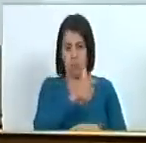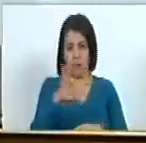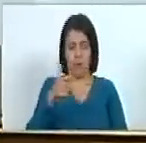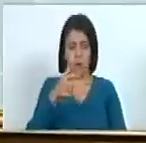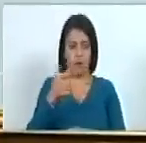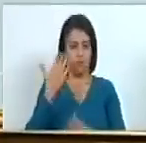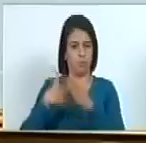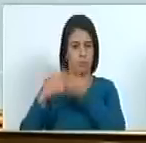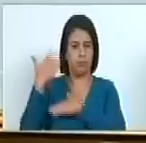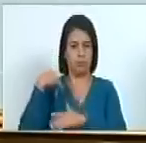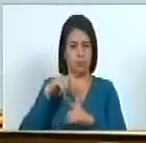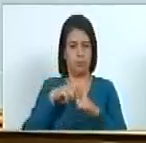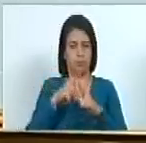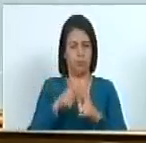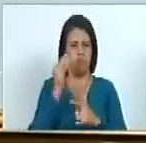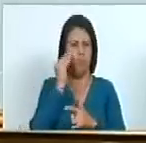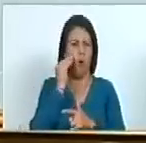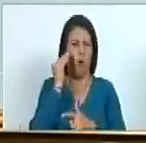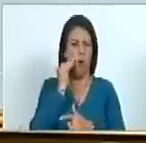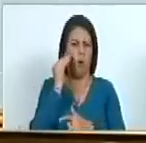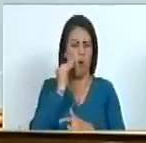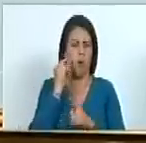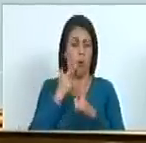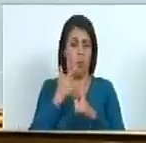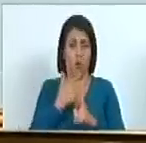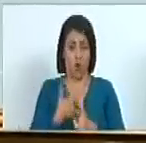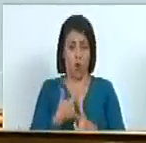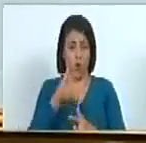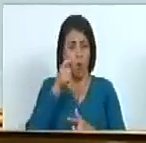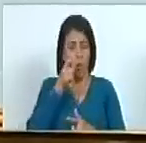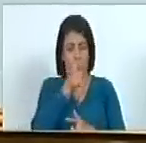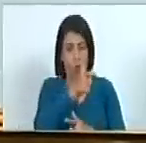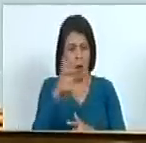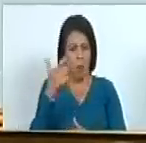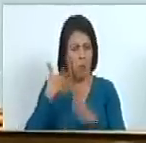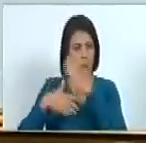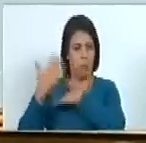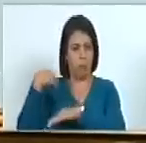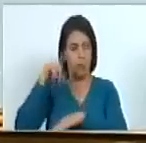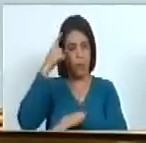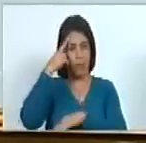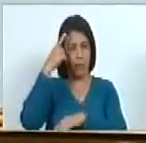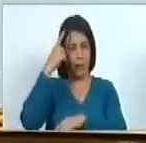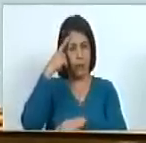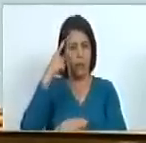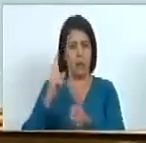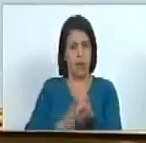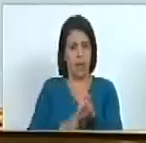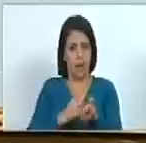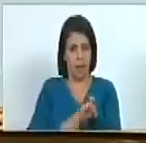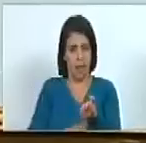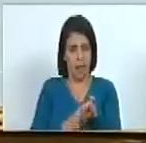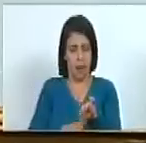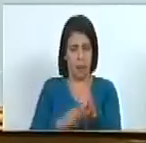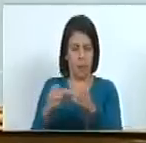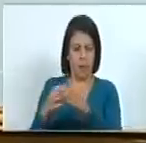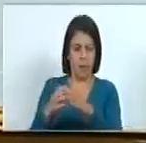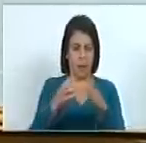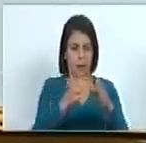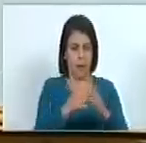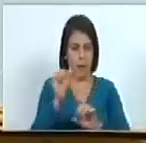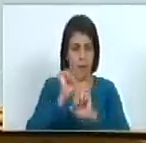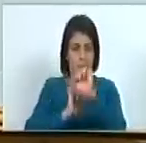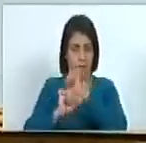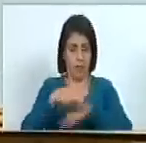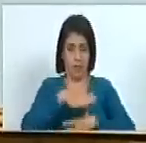hace rato dejó de ser pendejo. Este pueblo hace rato sabe quiénes son sus hermanos de clase, quiénes defienden